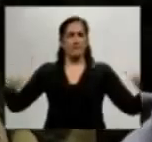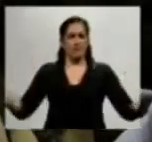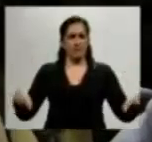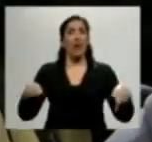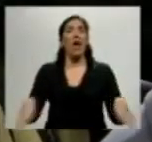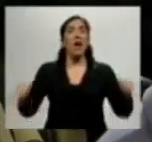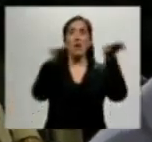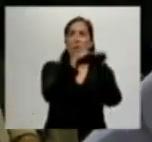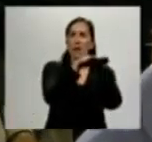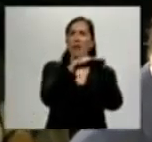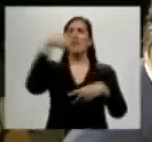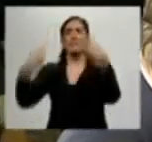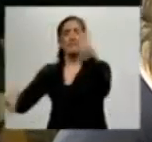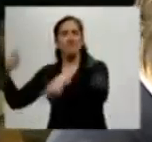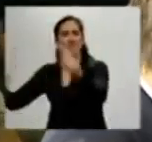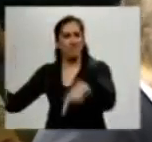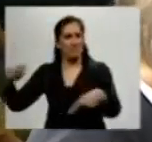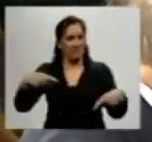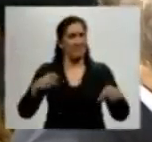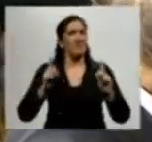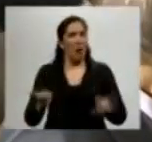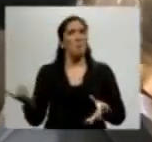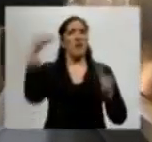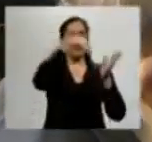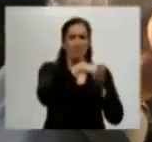Igualdad y diversidad, que